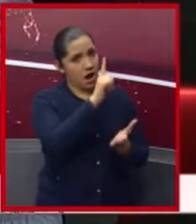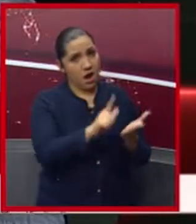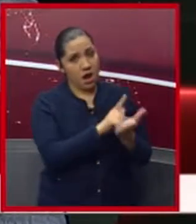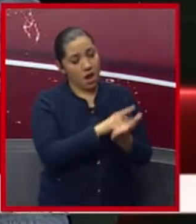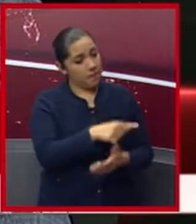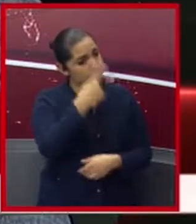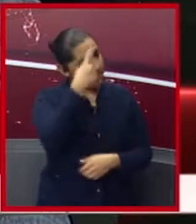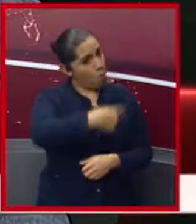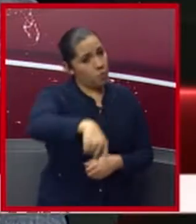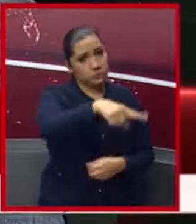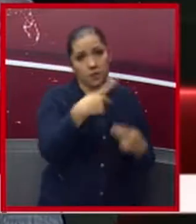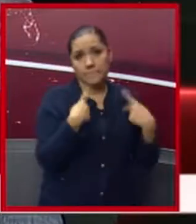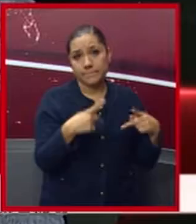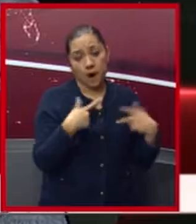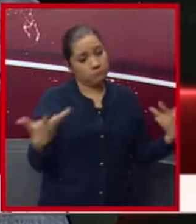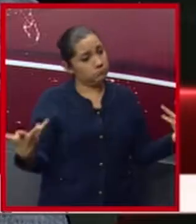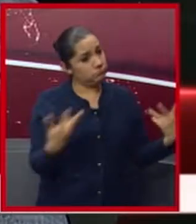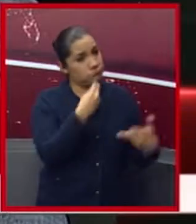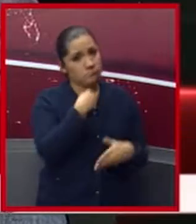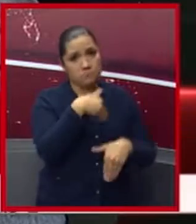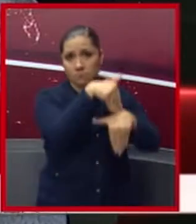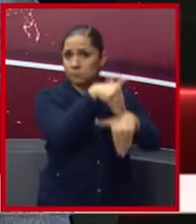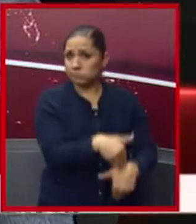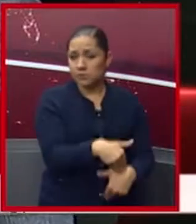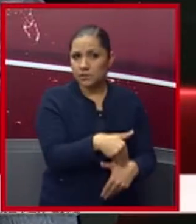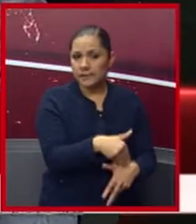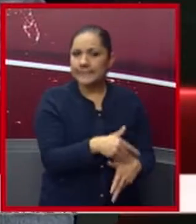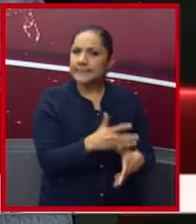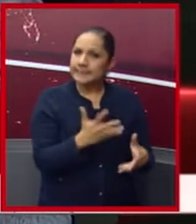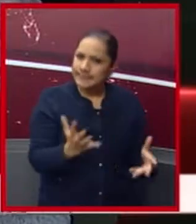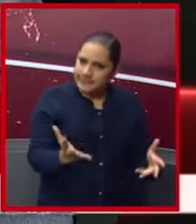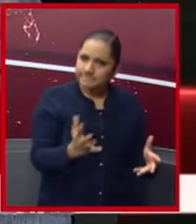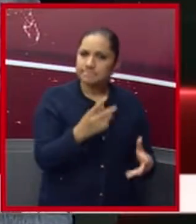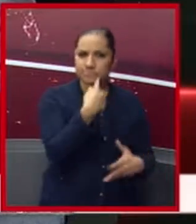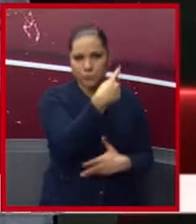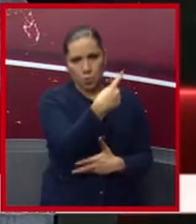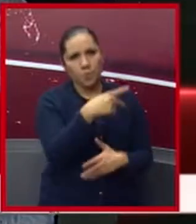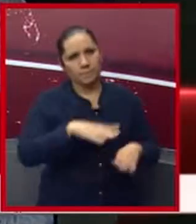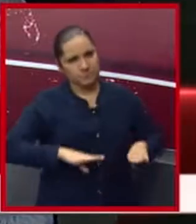el otro lado, las actitudes, las posturas,